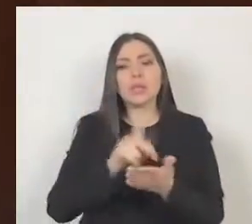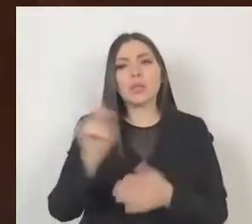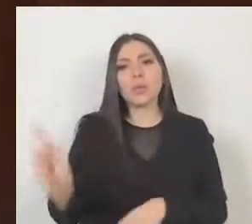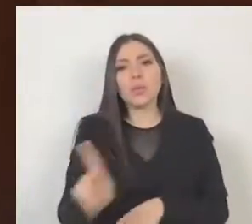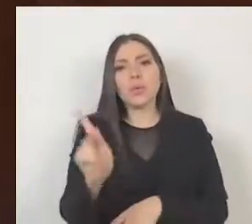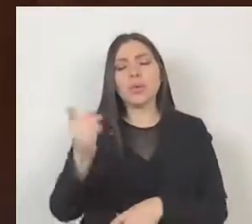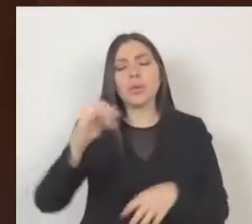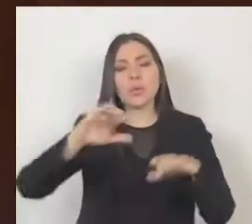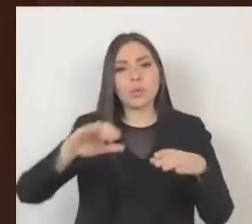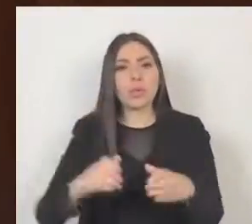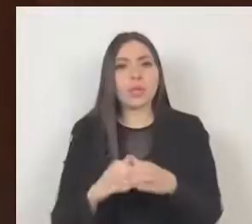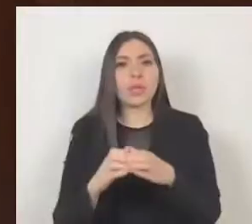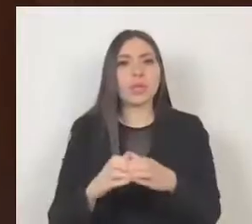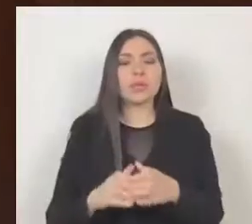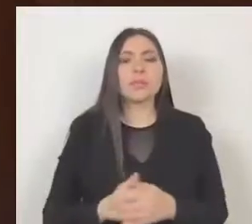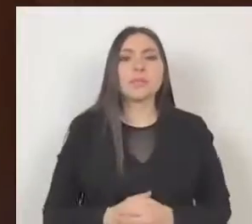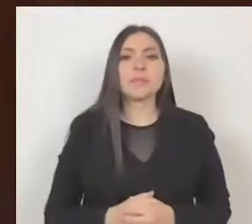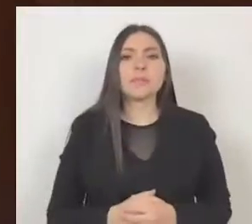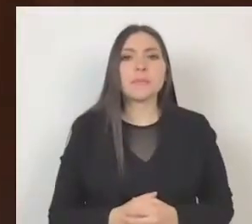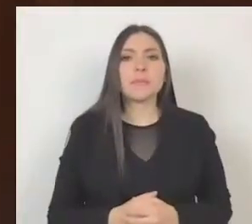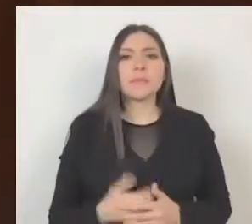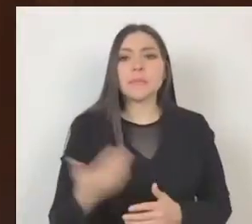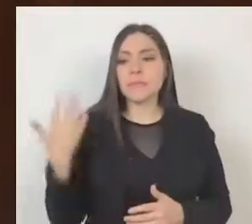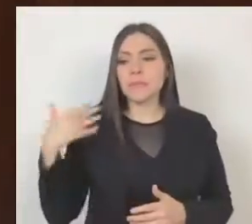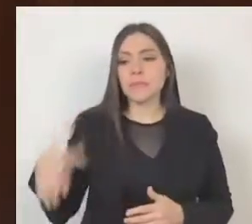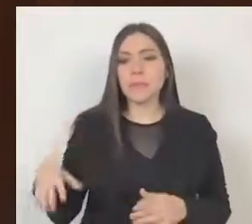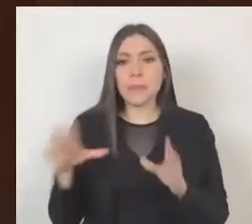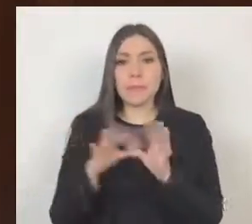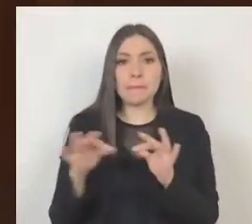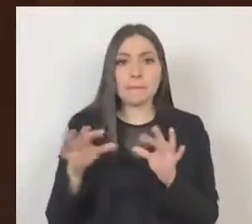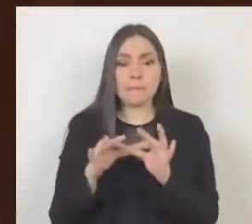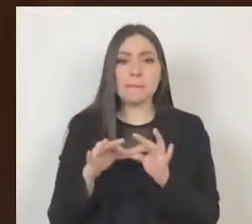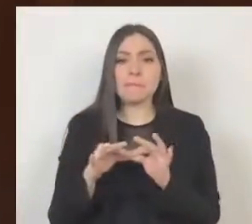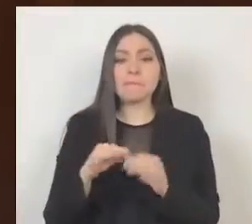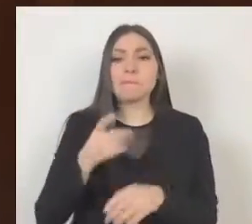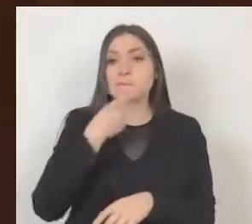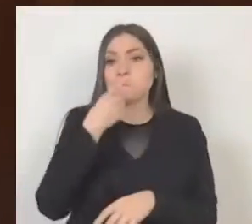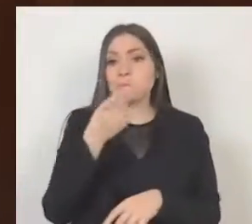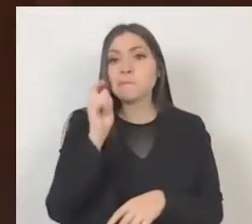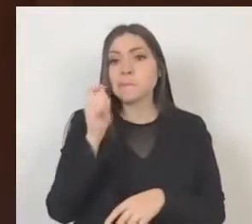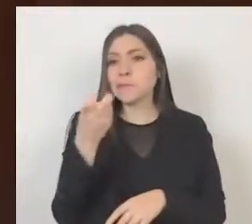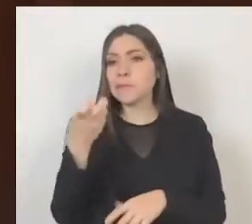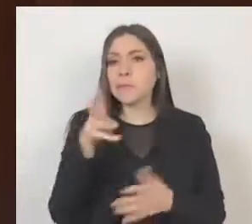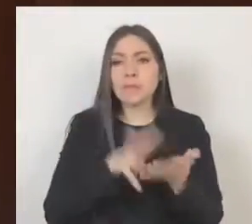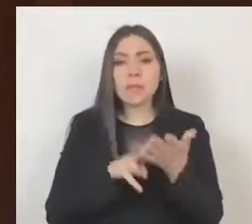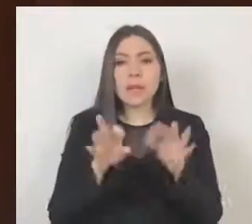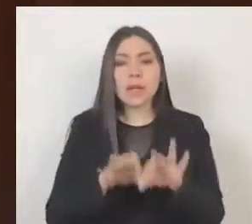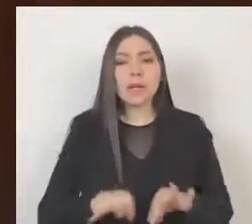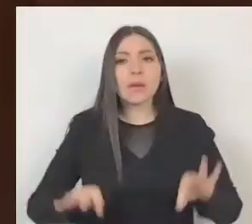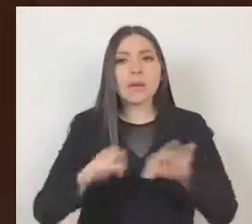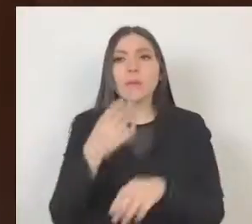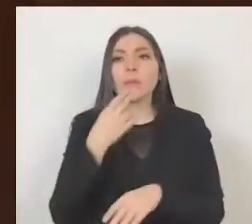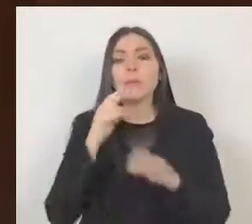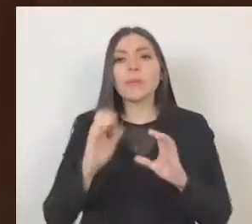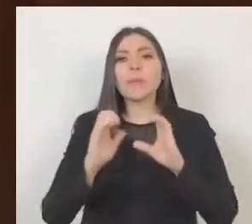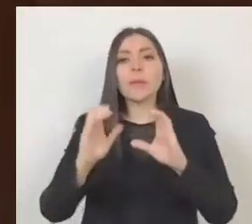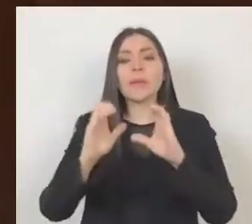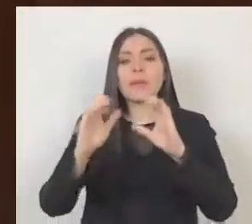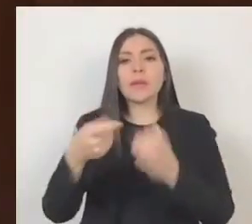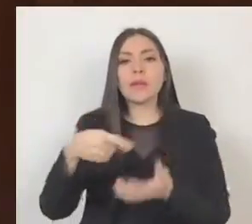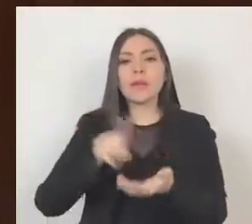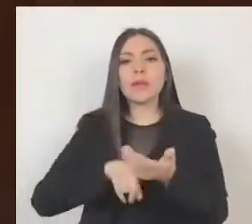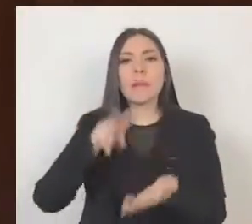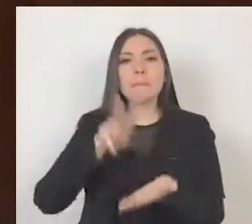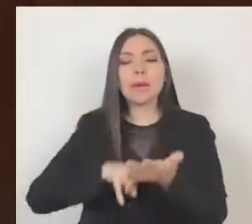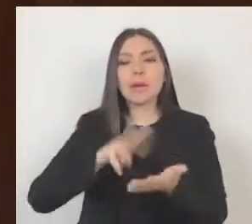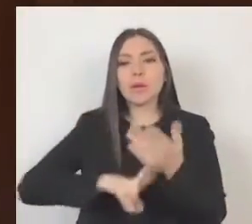comunidades. Lo anterior deja de manifiesto la importancia de preservar la riqueza cultural, étnica